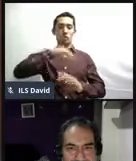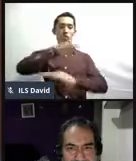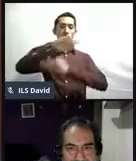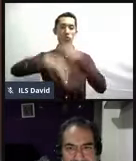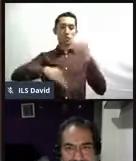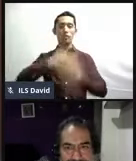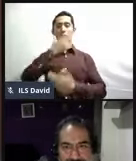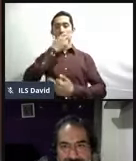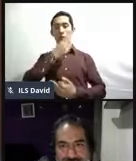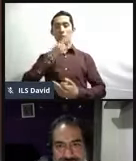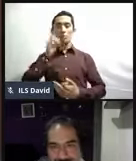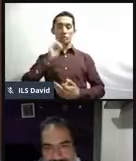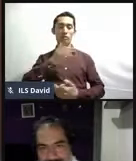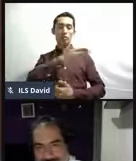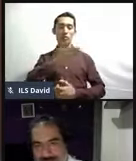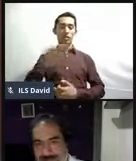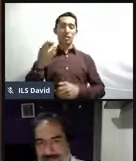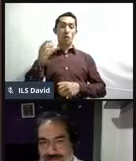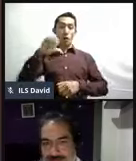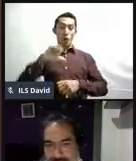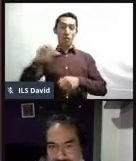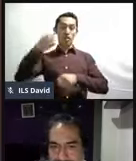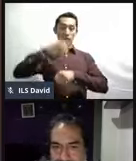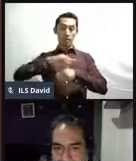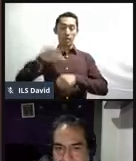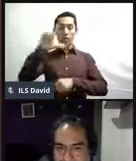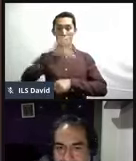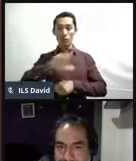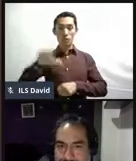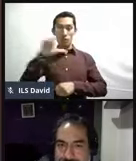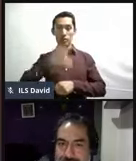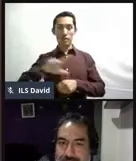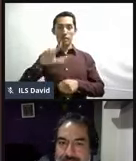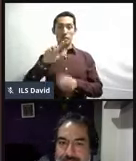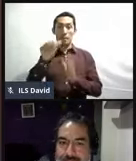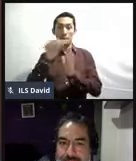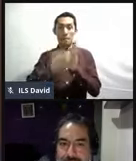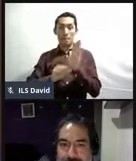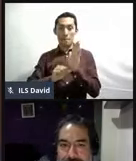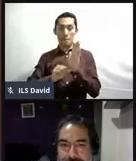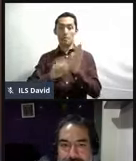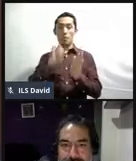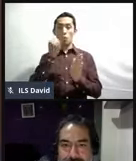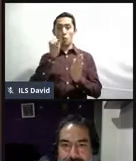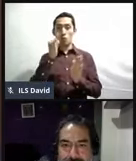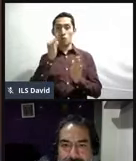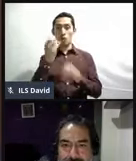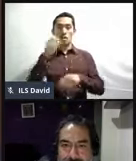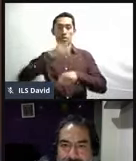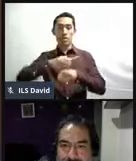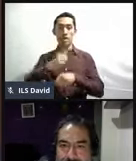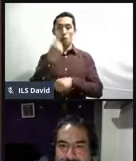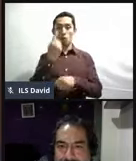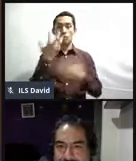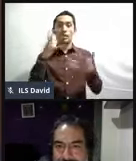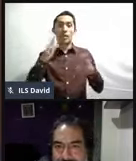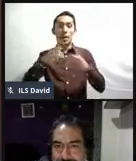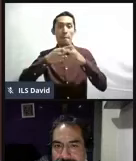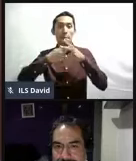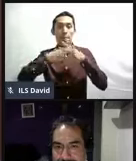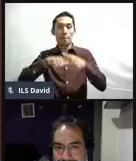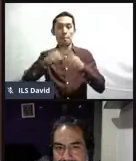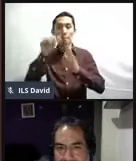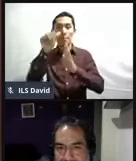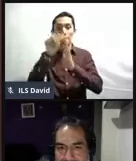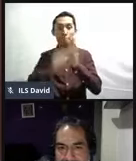ustedes en este hermoso lunes primero de junio. Y es que ya empezamos un mes